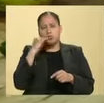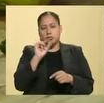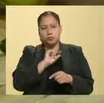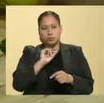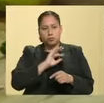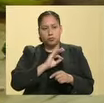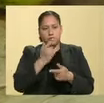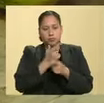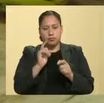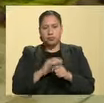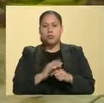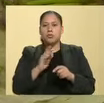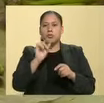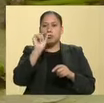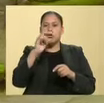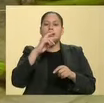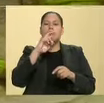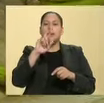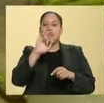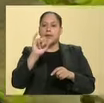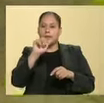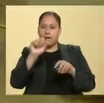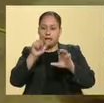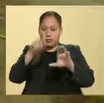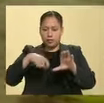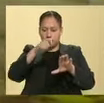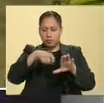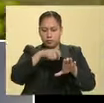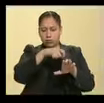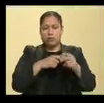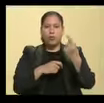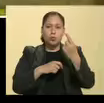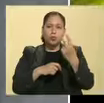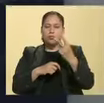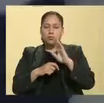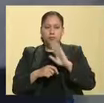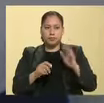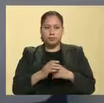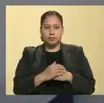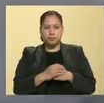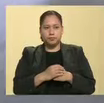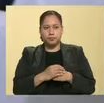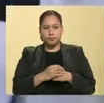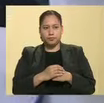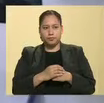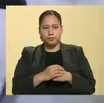vamos a hacer en rajitas, por si no les gusta, pues lo hacen una vez nada más.